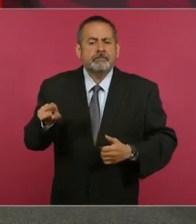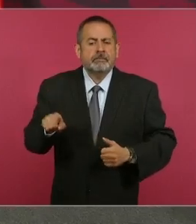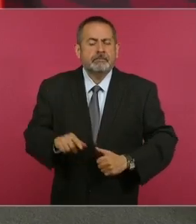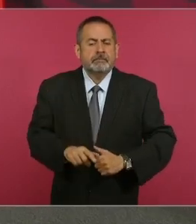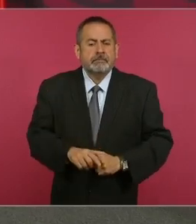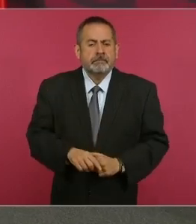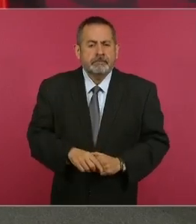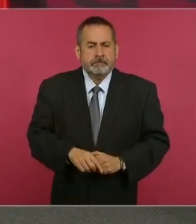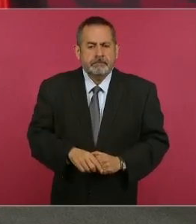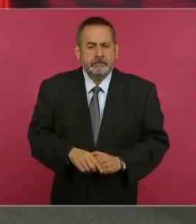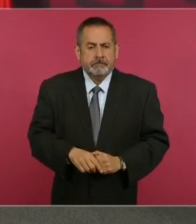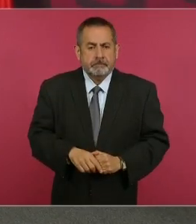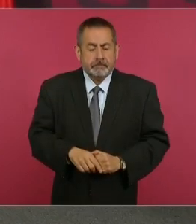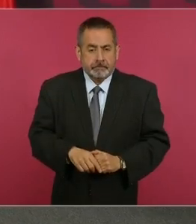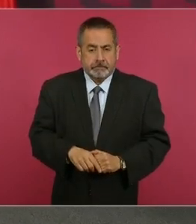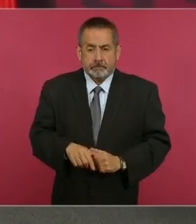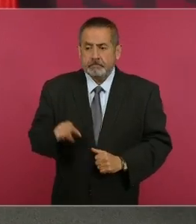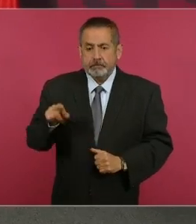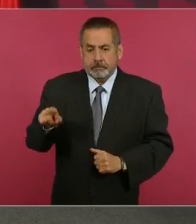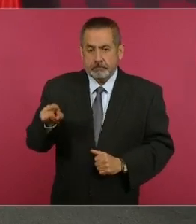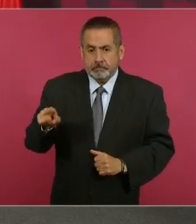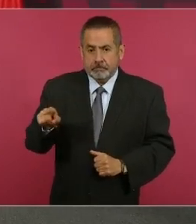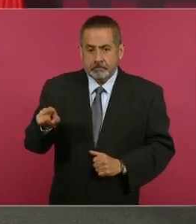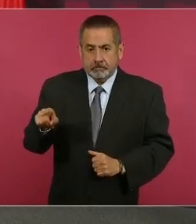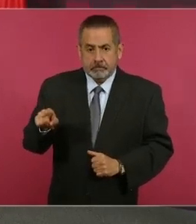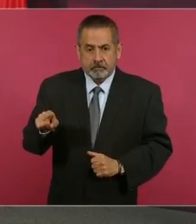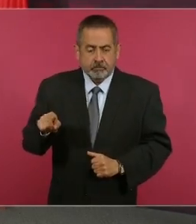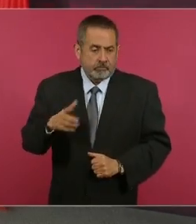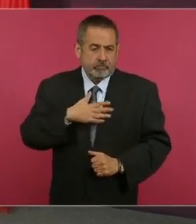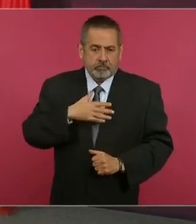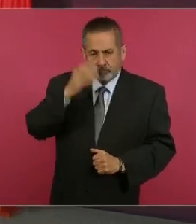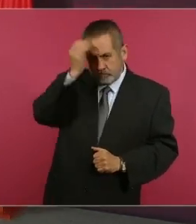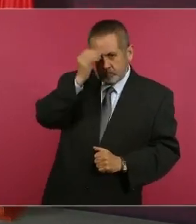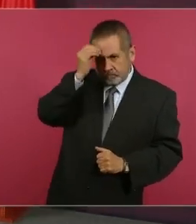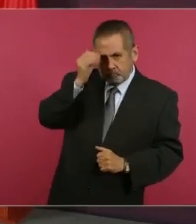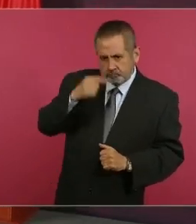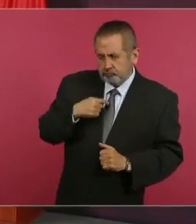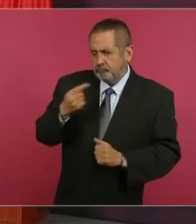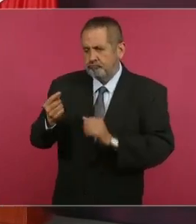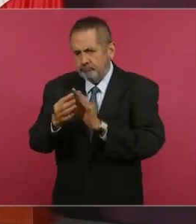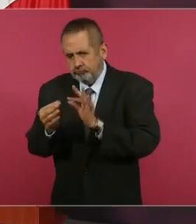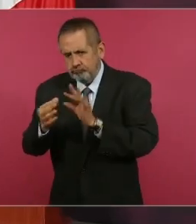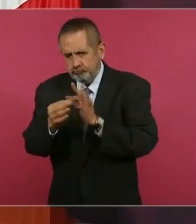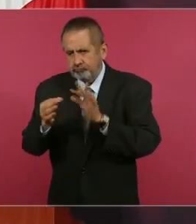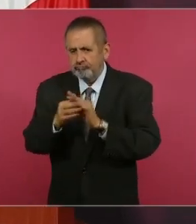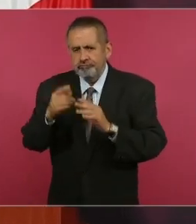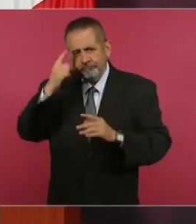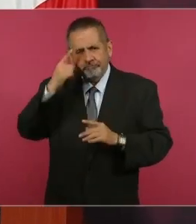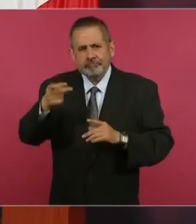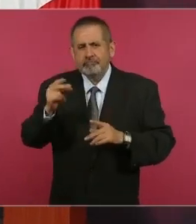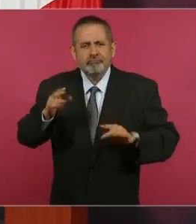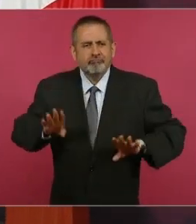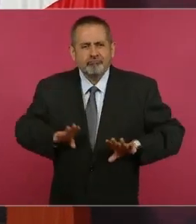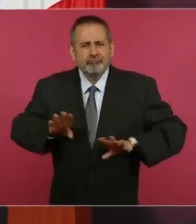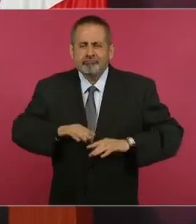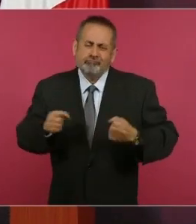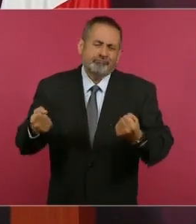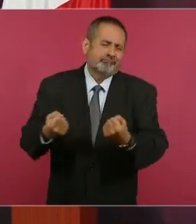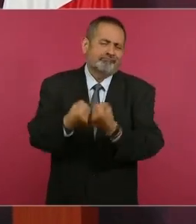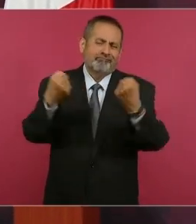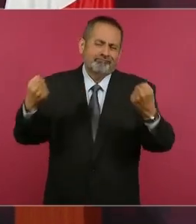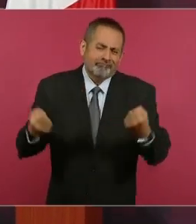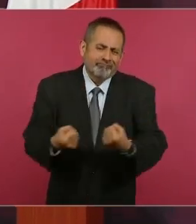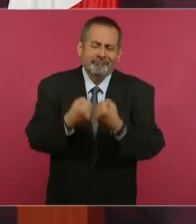darle nuestro punto de vista, convencerlo de que no era conveniente el enfrentamiento, que